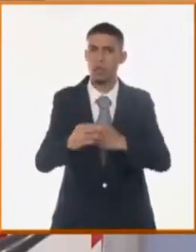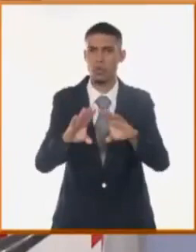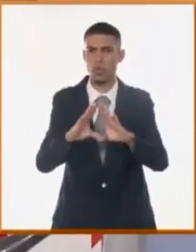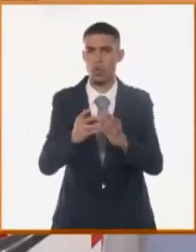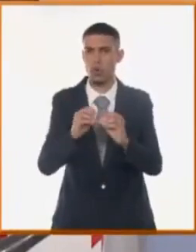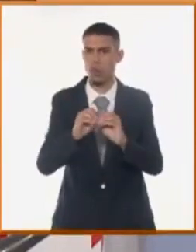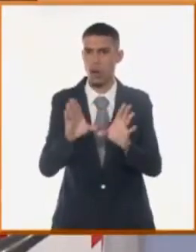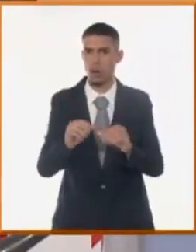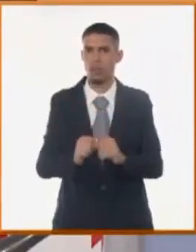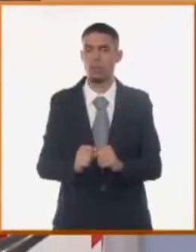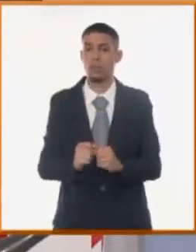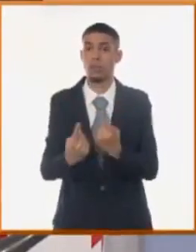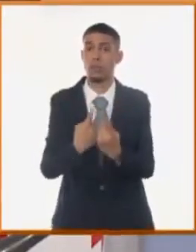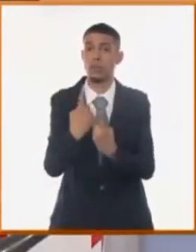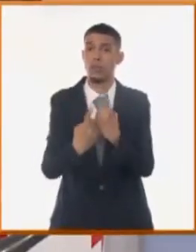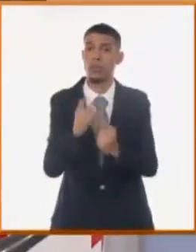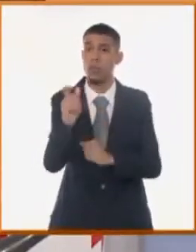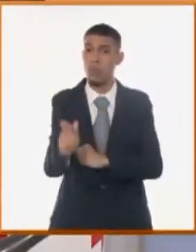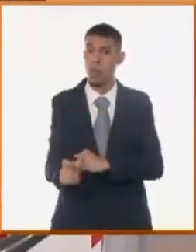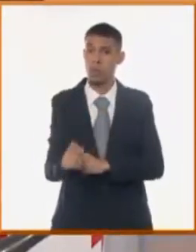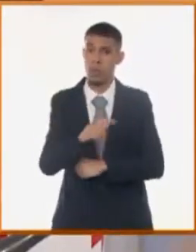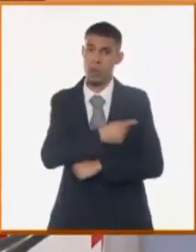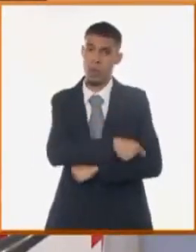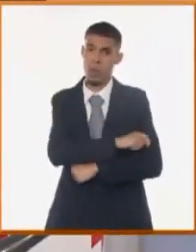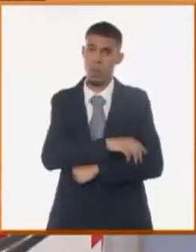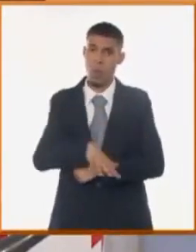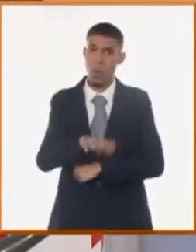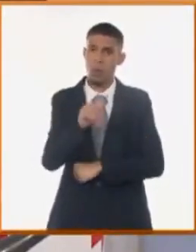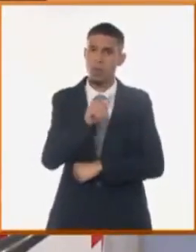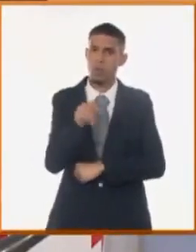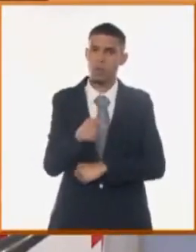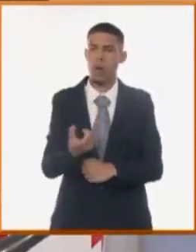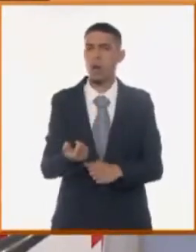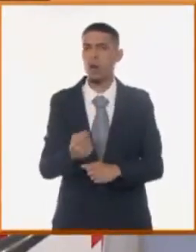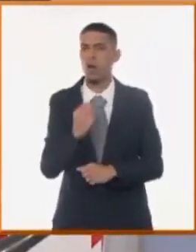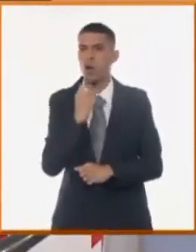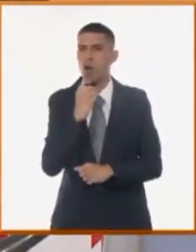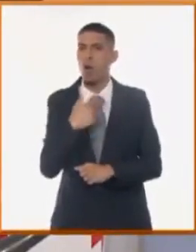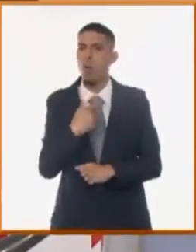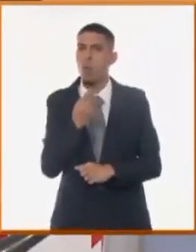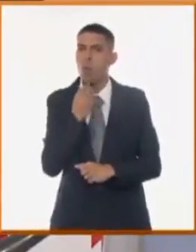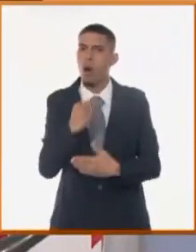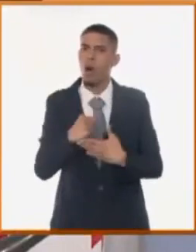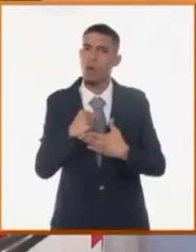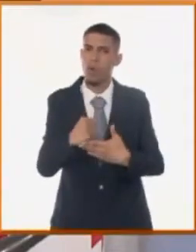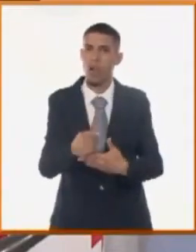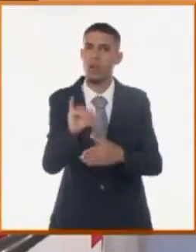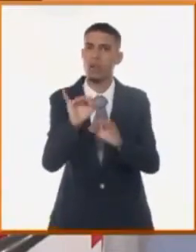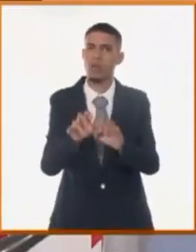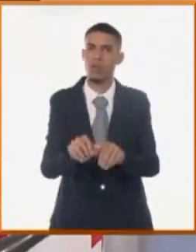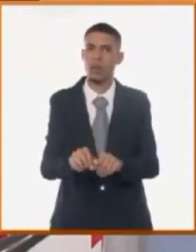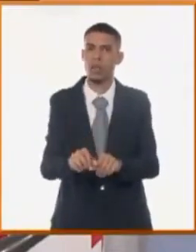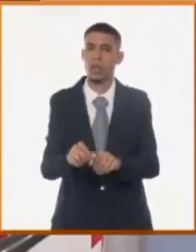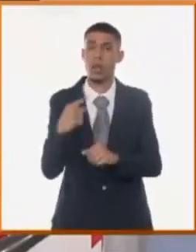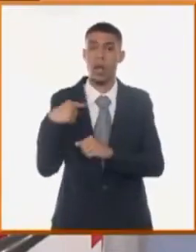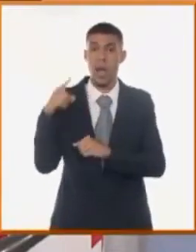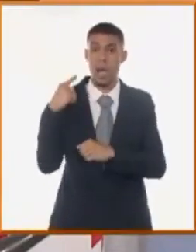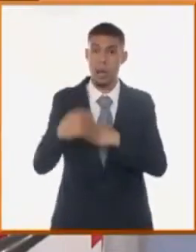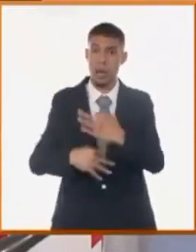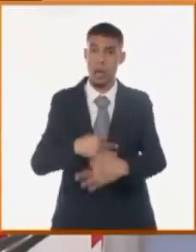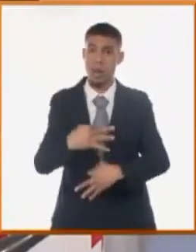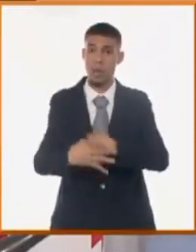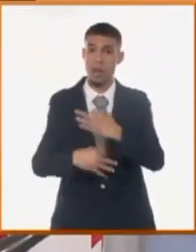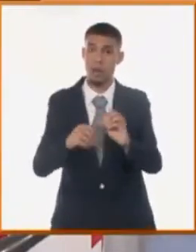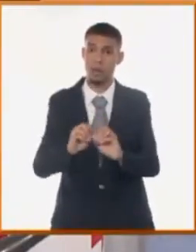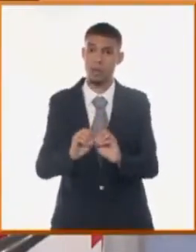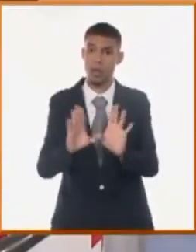incluso un forista preguntaba qué puede ser el aporte de una OCDE. Y yo ayer especificaba que nosotros no